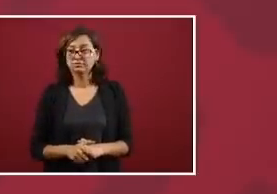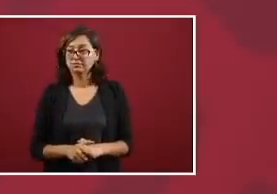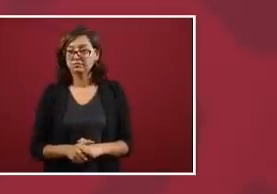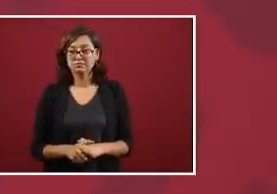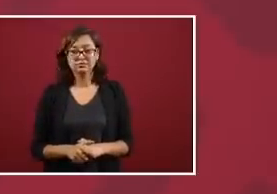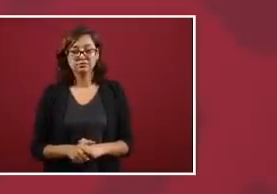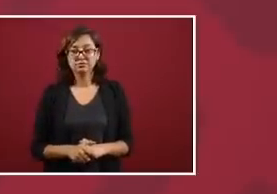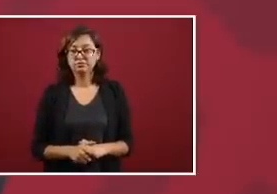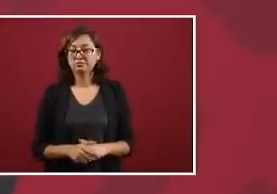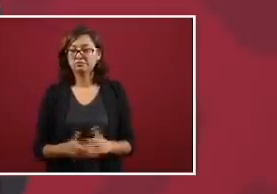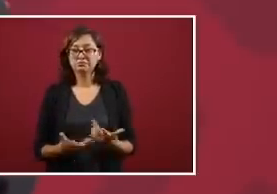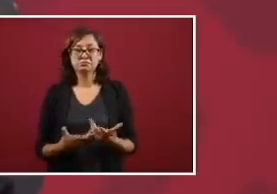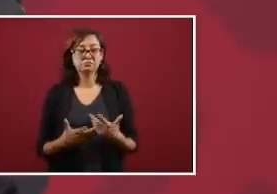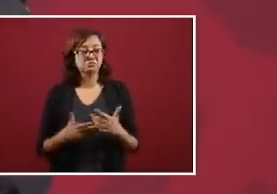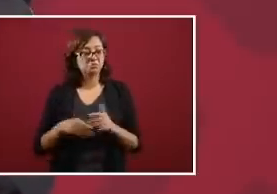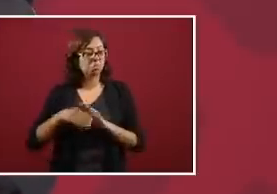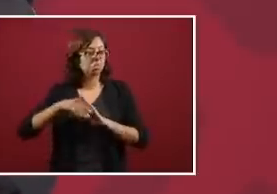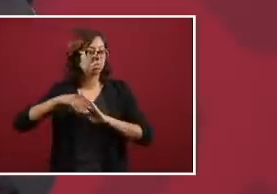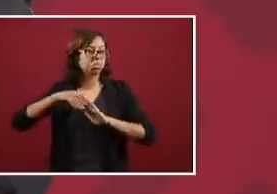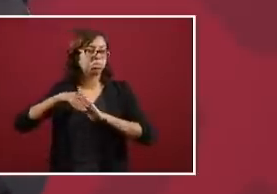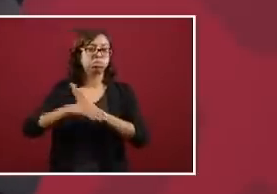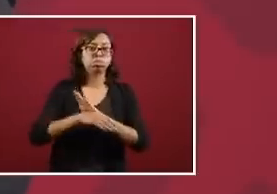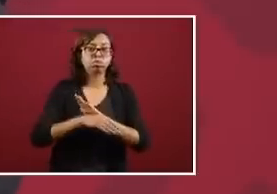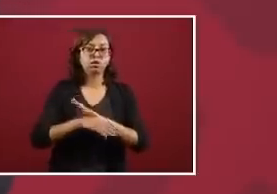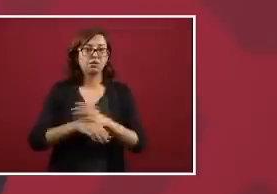ir al despeñadero,